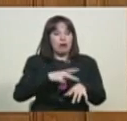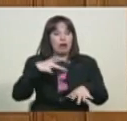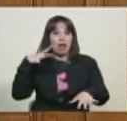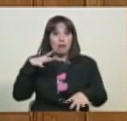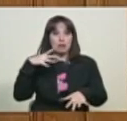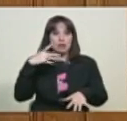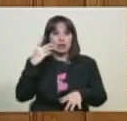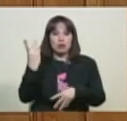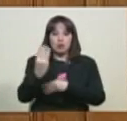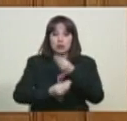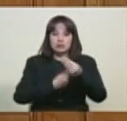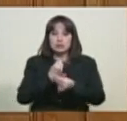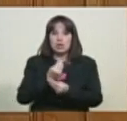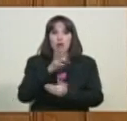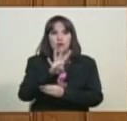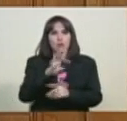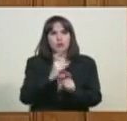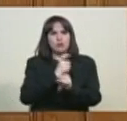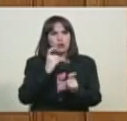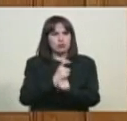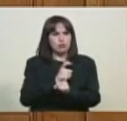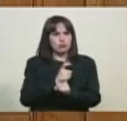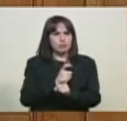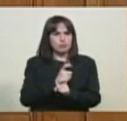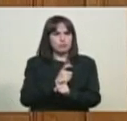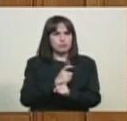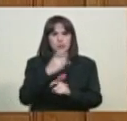4 de agosto, sin lugar a dudas,